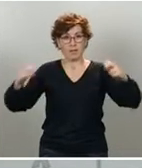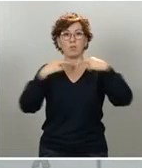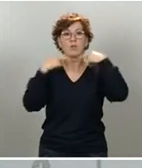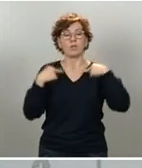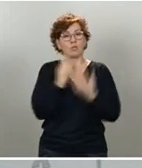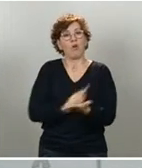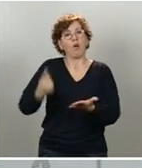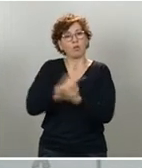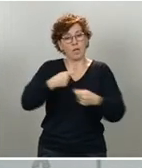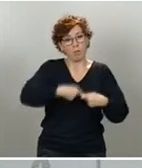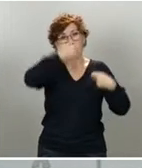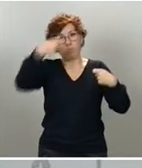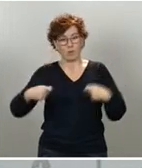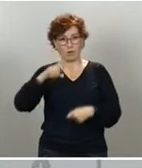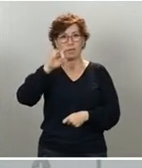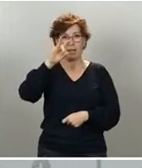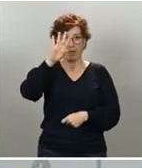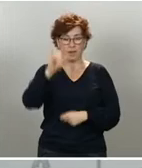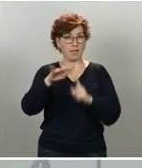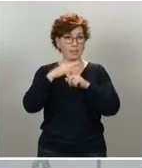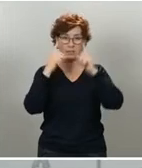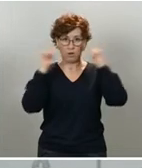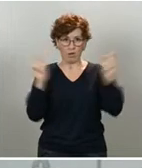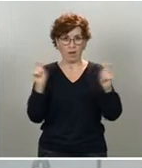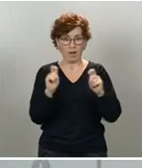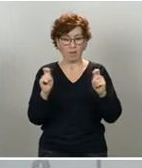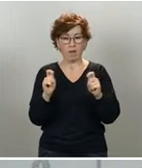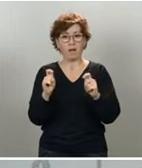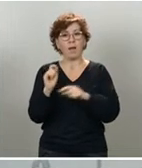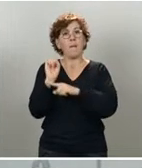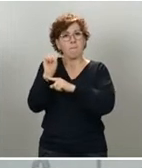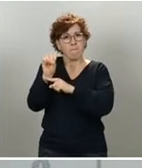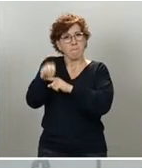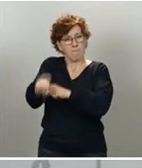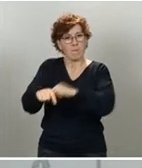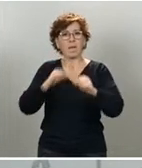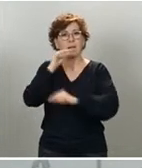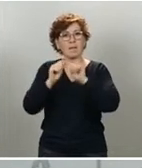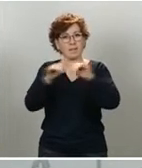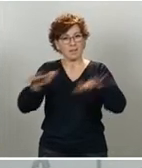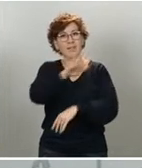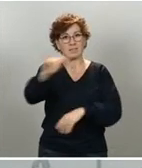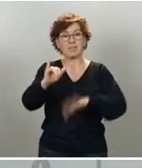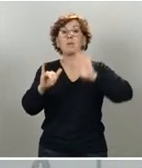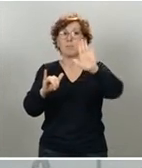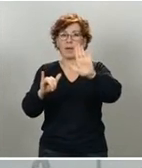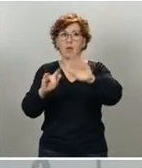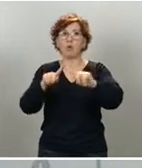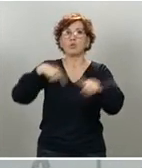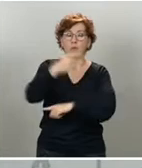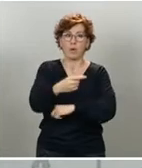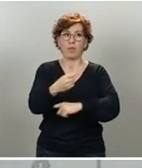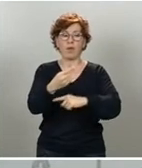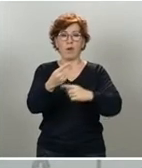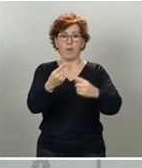al Congreso de los Diputados. Vamos ganando la batalla contra la epidemia, pero con un coste muy elevado en vidas y en sacrificios. El